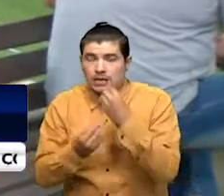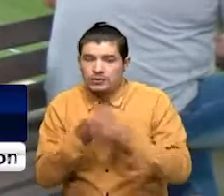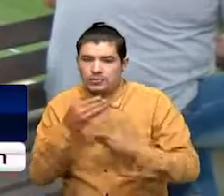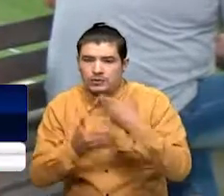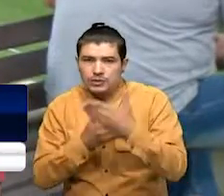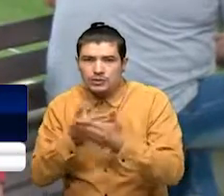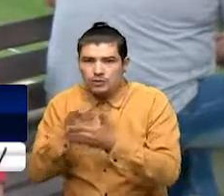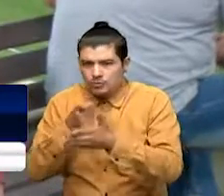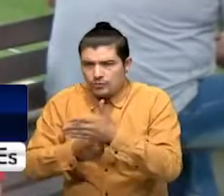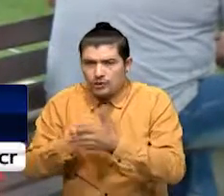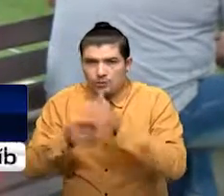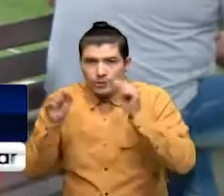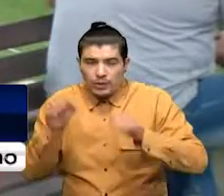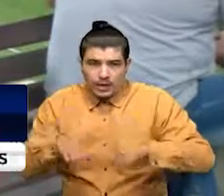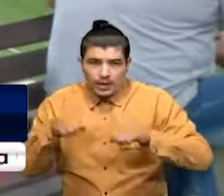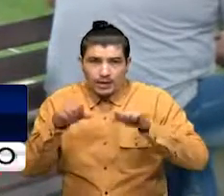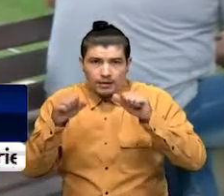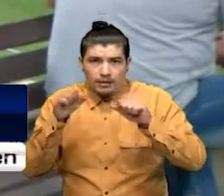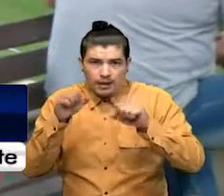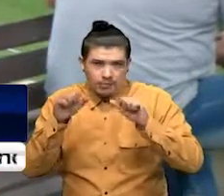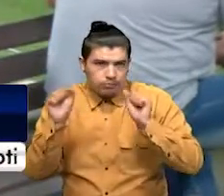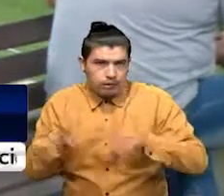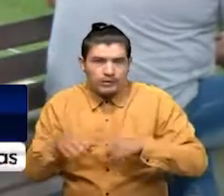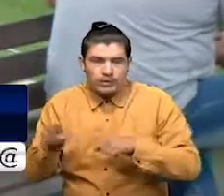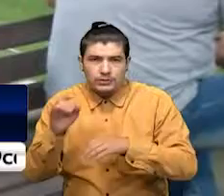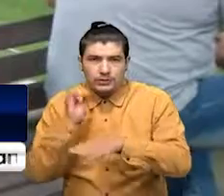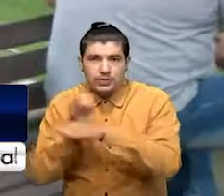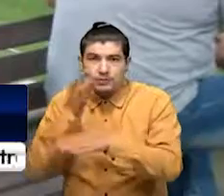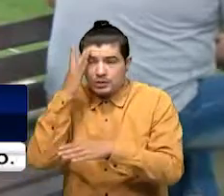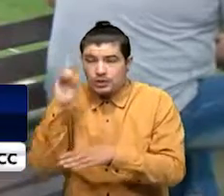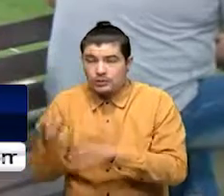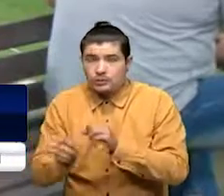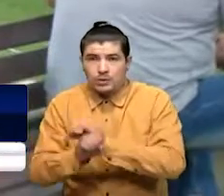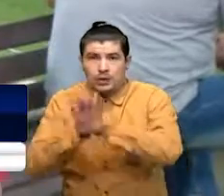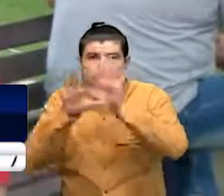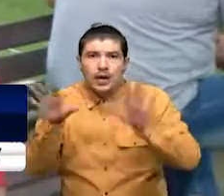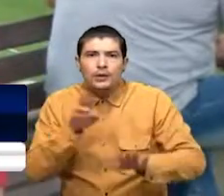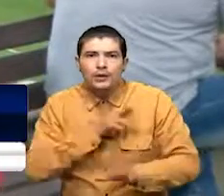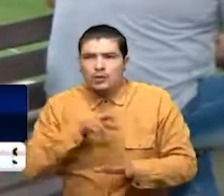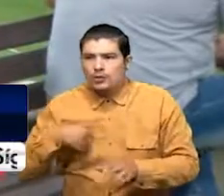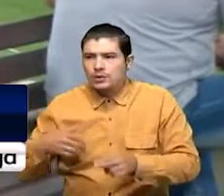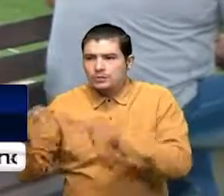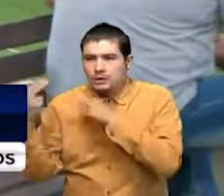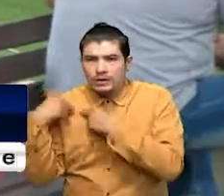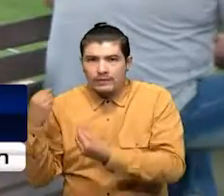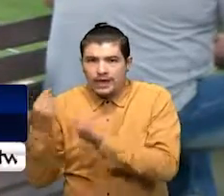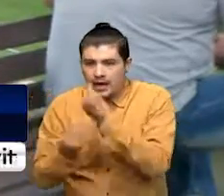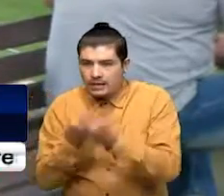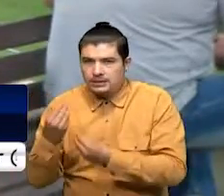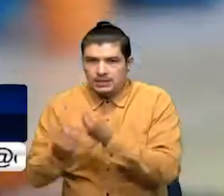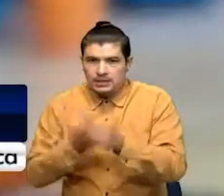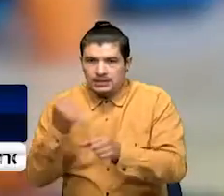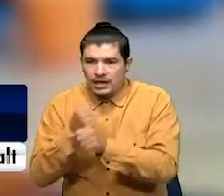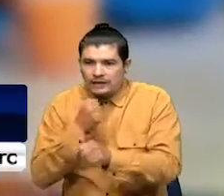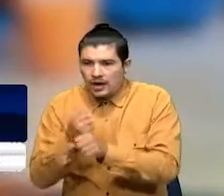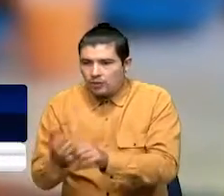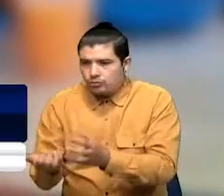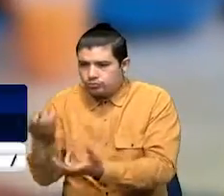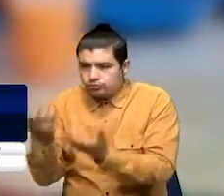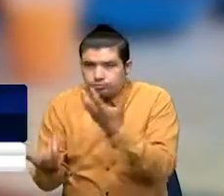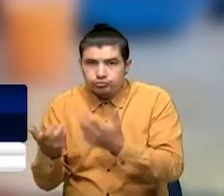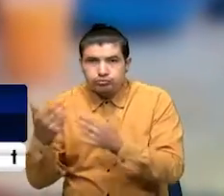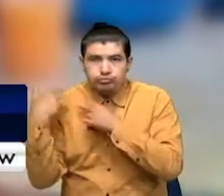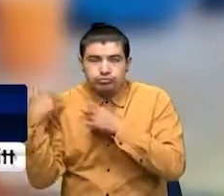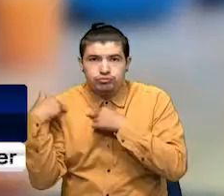con la aprobación de la institución porque si bien es claro que nosotros estamos encargados de la ejecución la infraestructura y